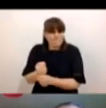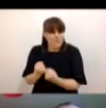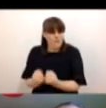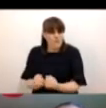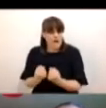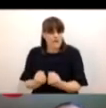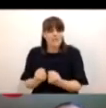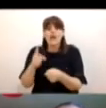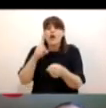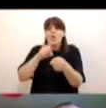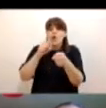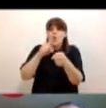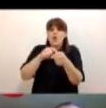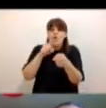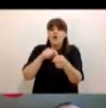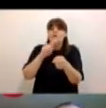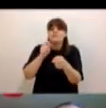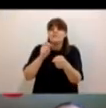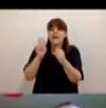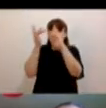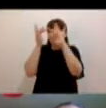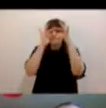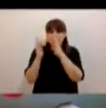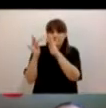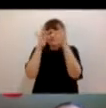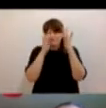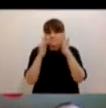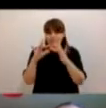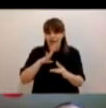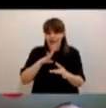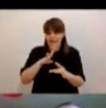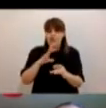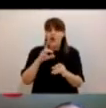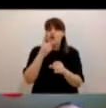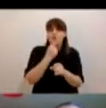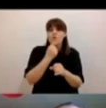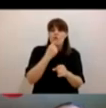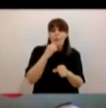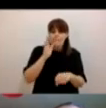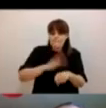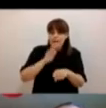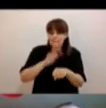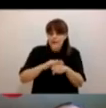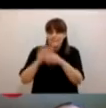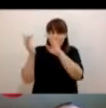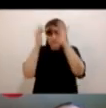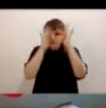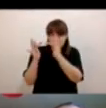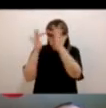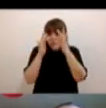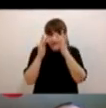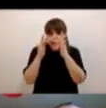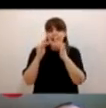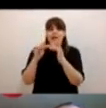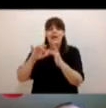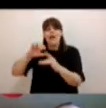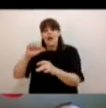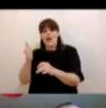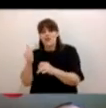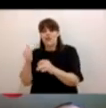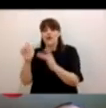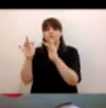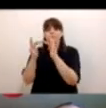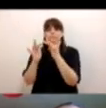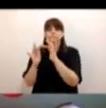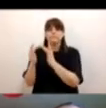actividad neurológica el rojo denota mayor actividad y en negro menor actividad pues quiero que vean que el cerebro izquierdo que es el del niño